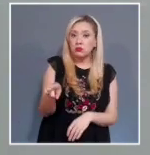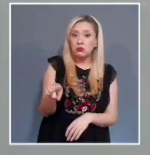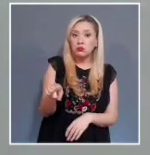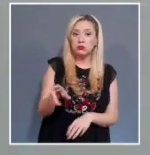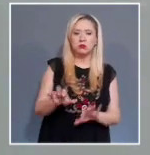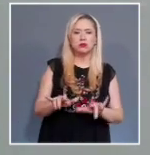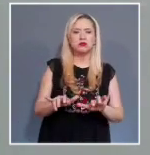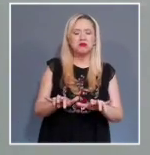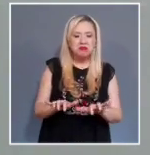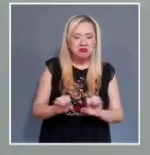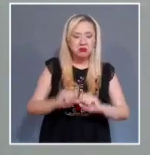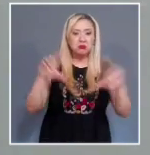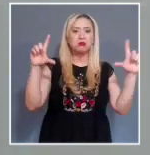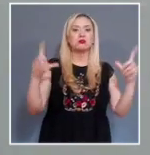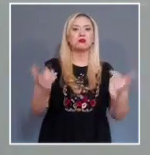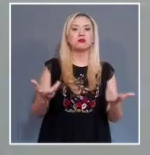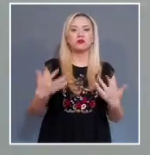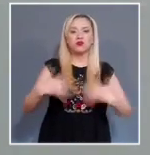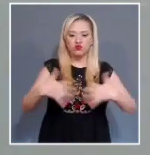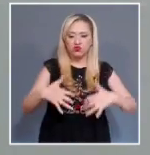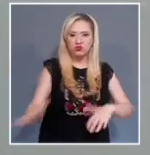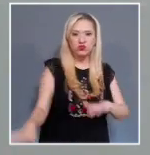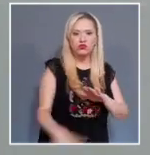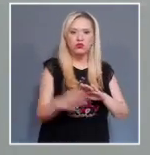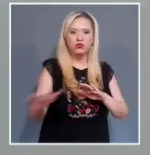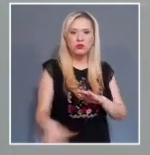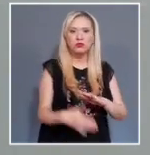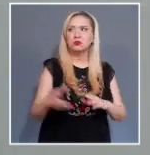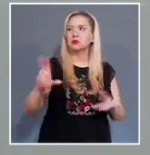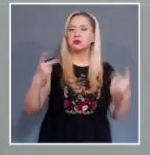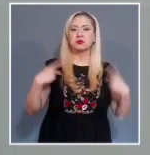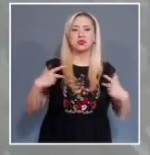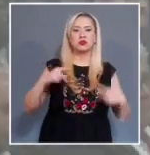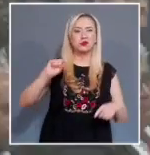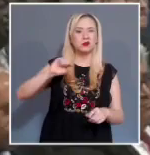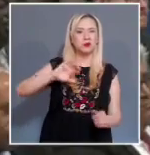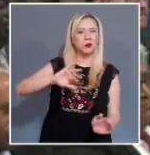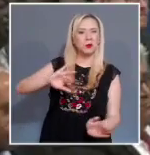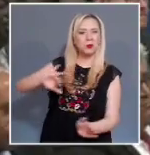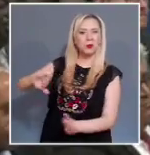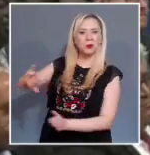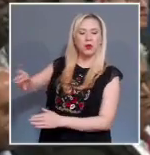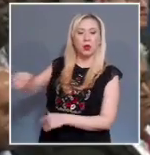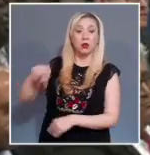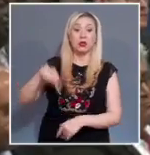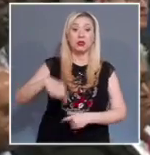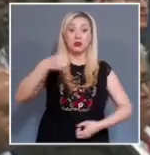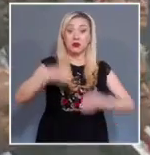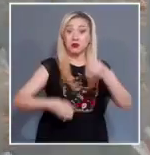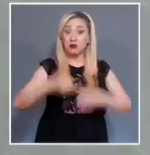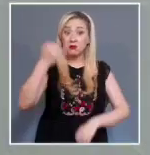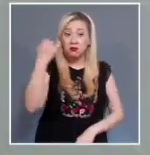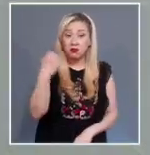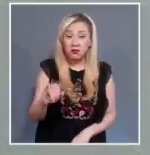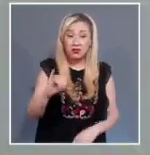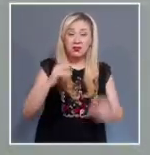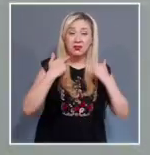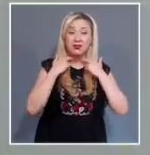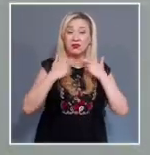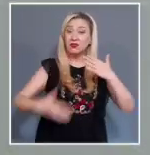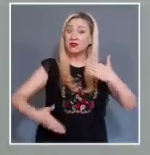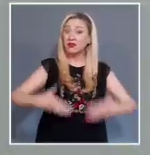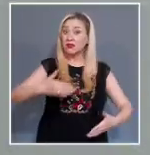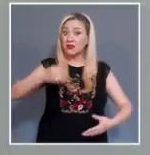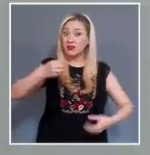proceso de utilización de la inteligencia artificial en la tarea jurisdiccional. Entre otros retos, mencionó el combate a